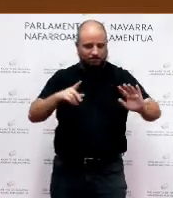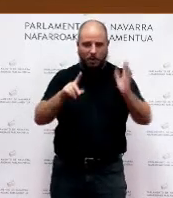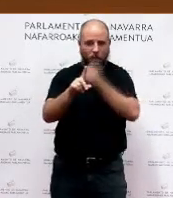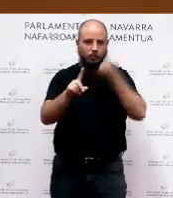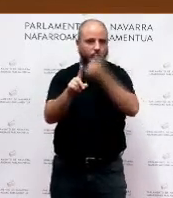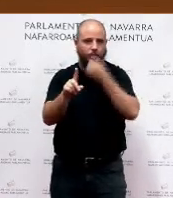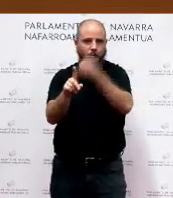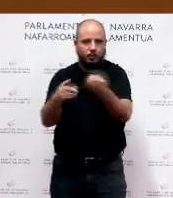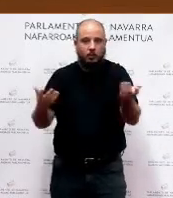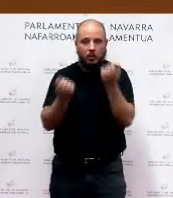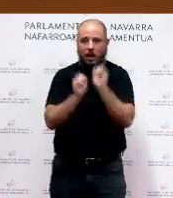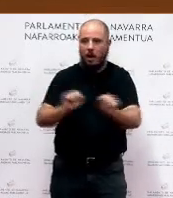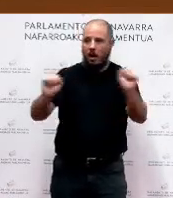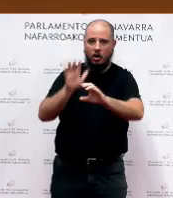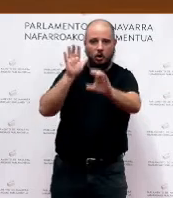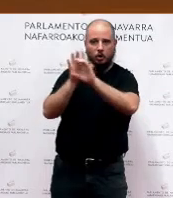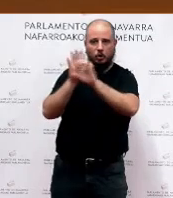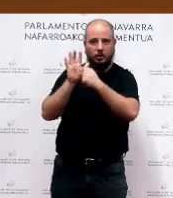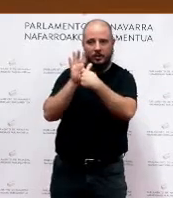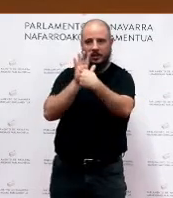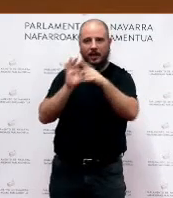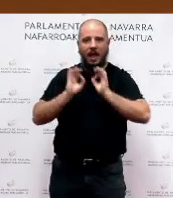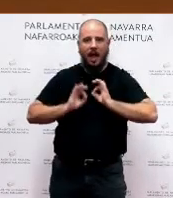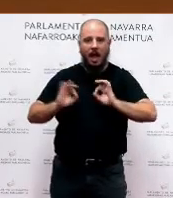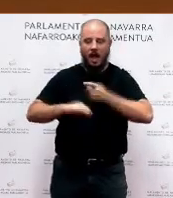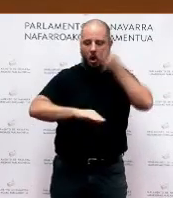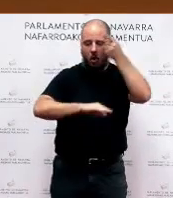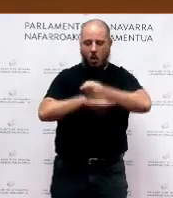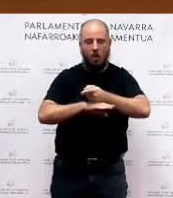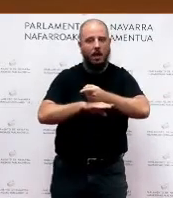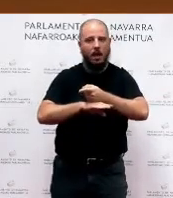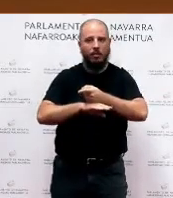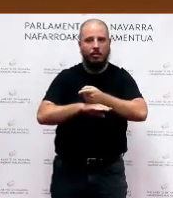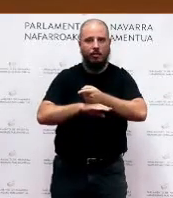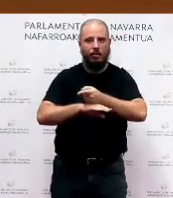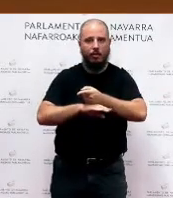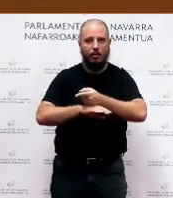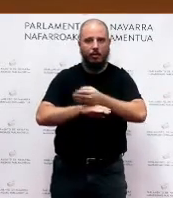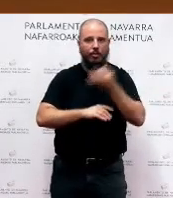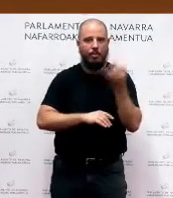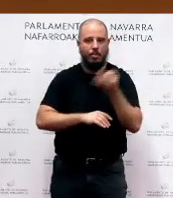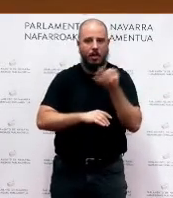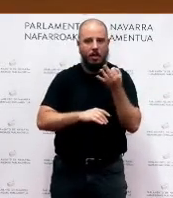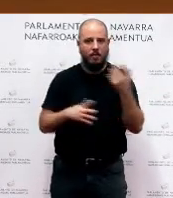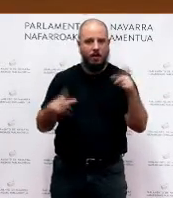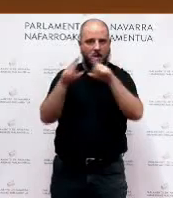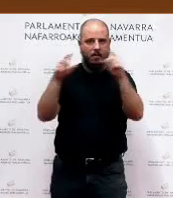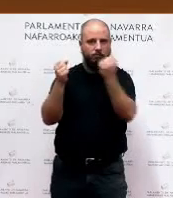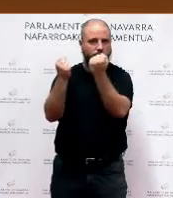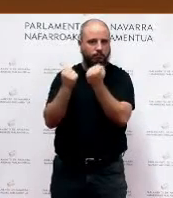nuestra Constitución como una obligación a satisfacer por los poderes públicos. Por